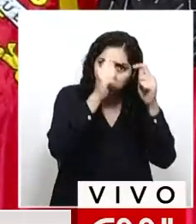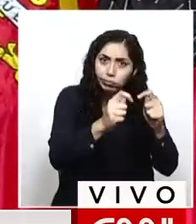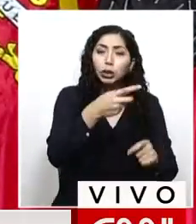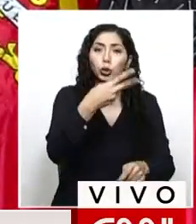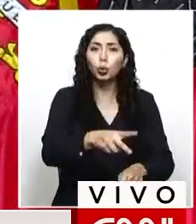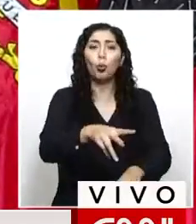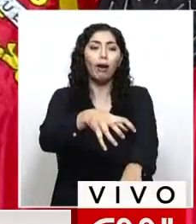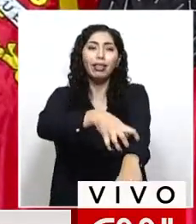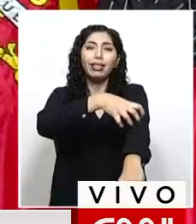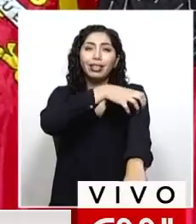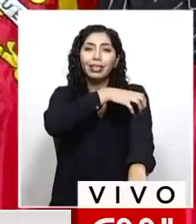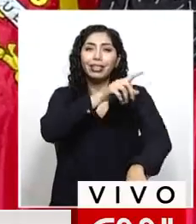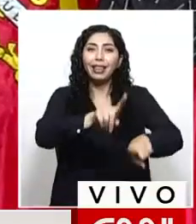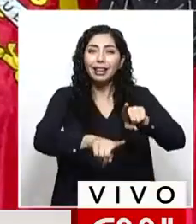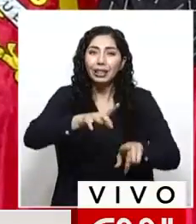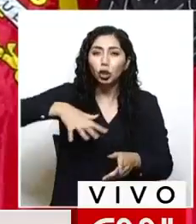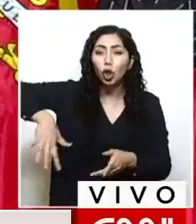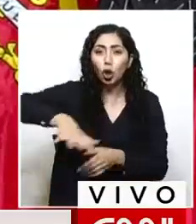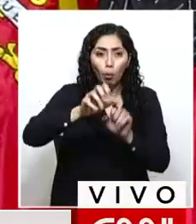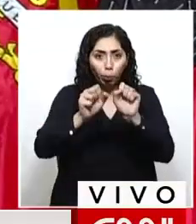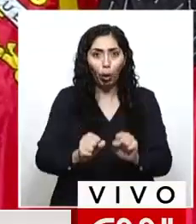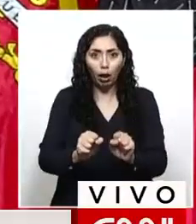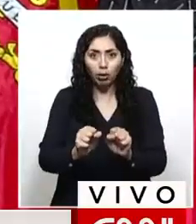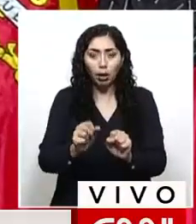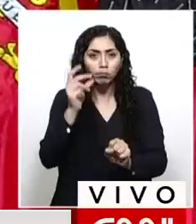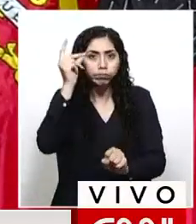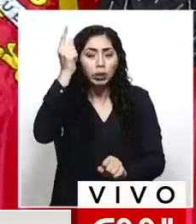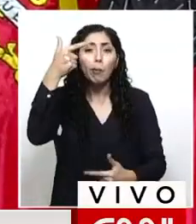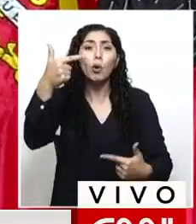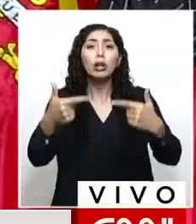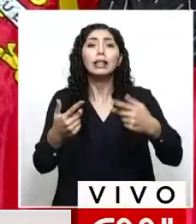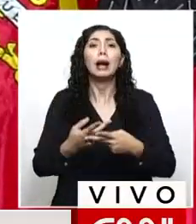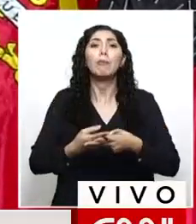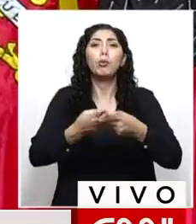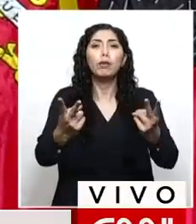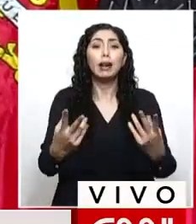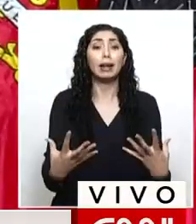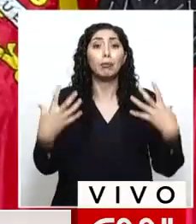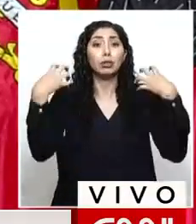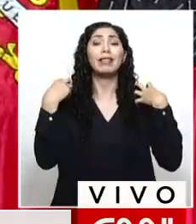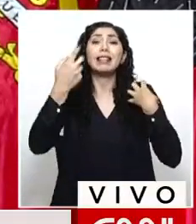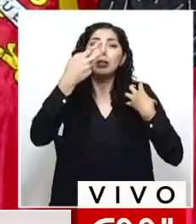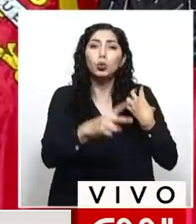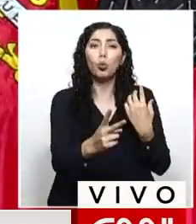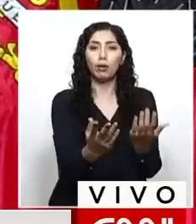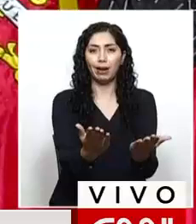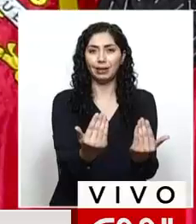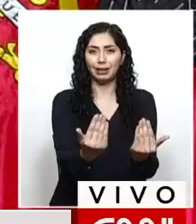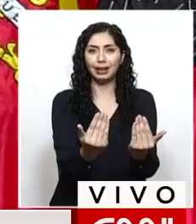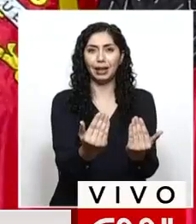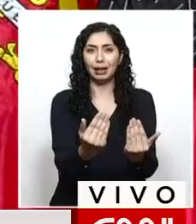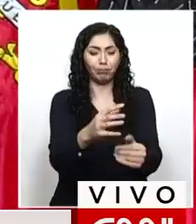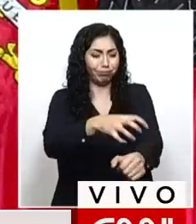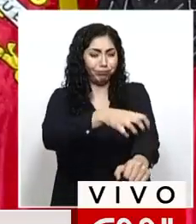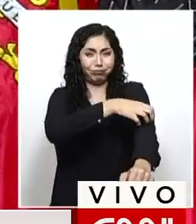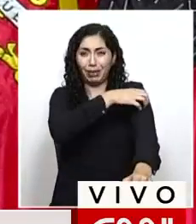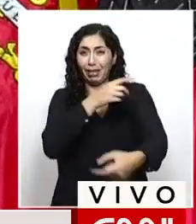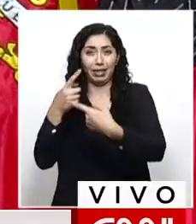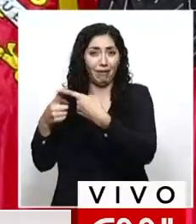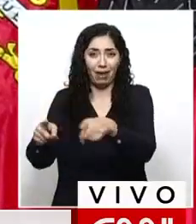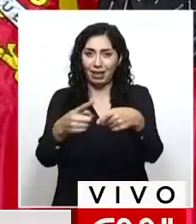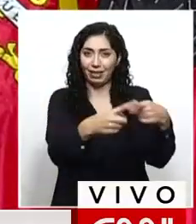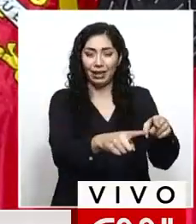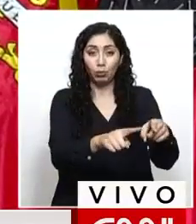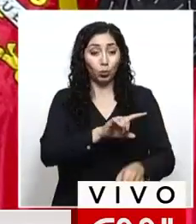podrán implementar políticas públicas que se hagan cargo de sus necesidades locales tan diversas. Un Chile para el futuro, con